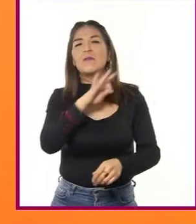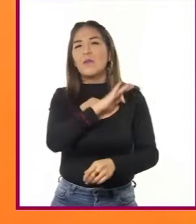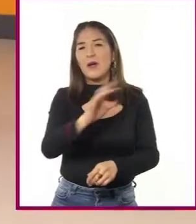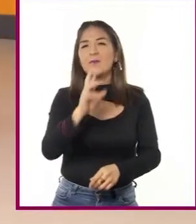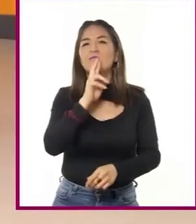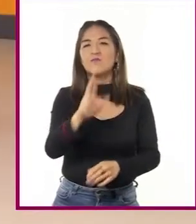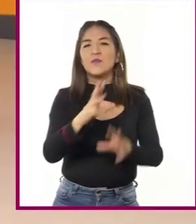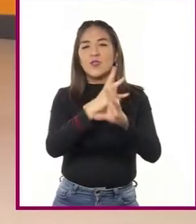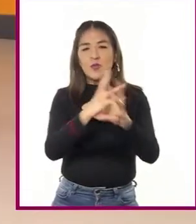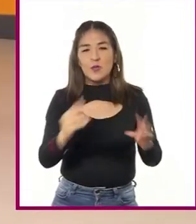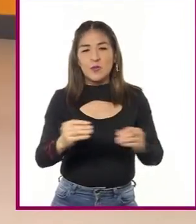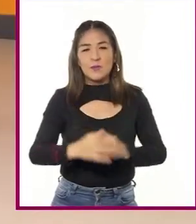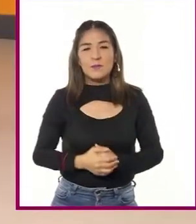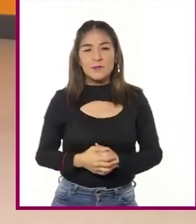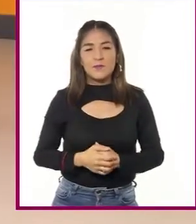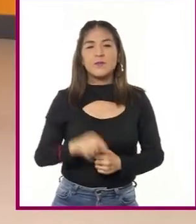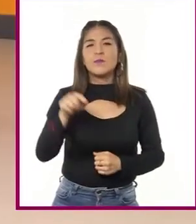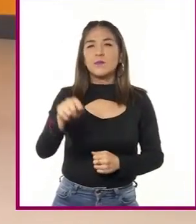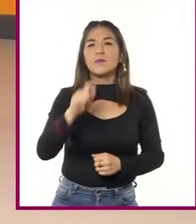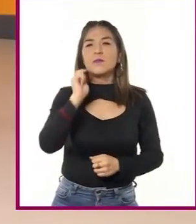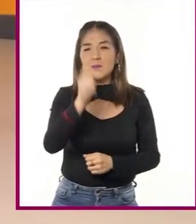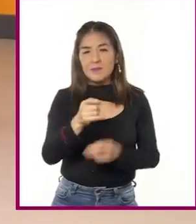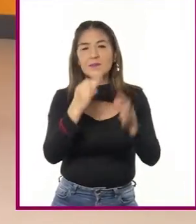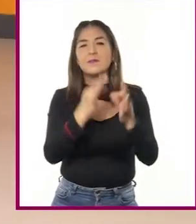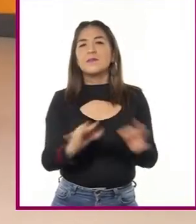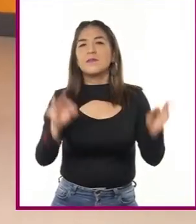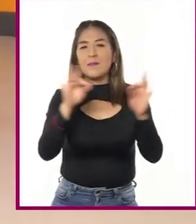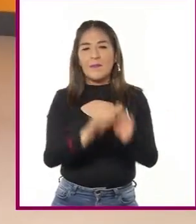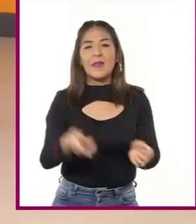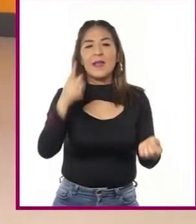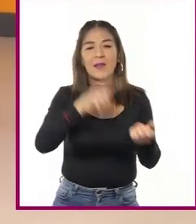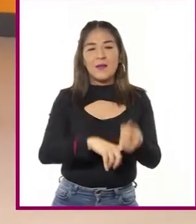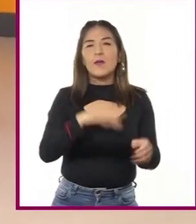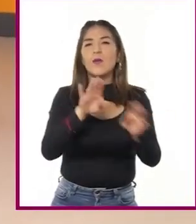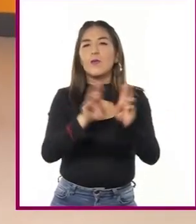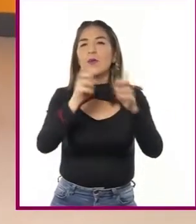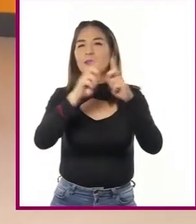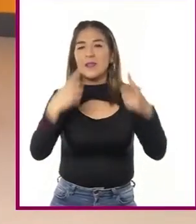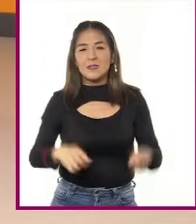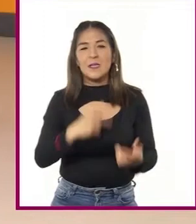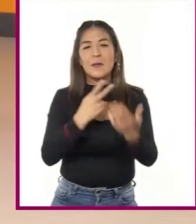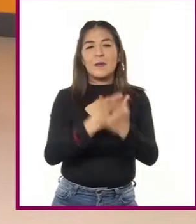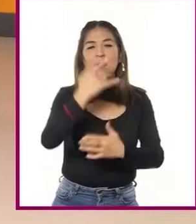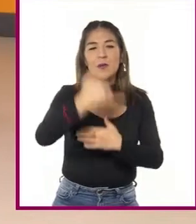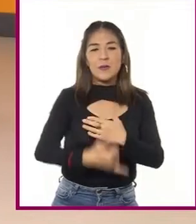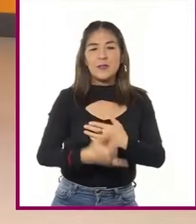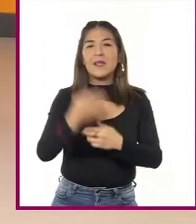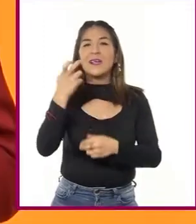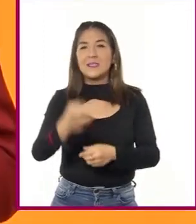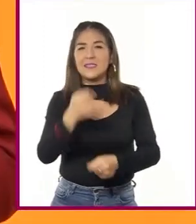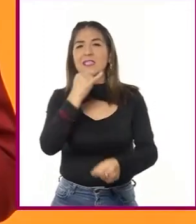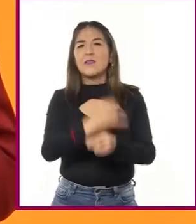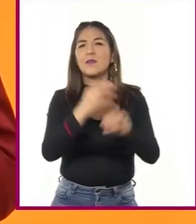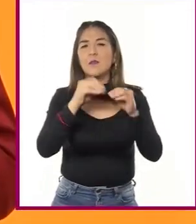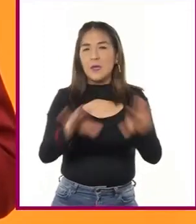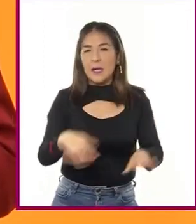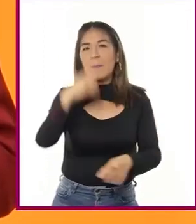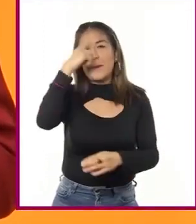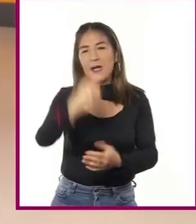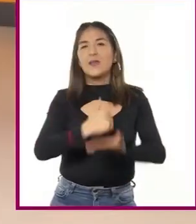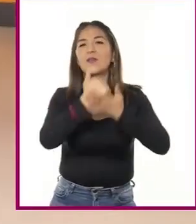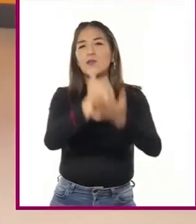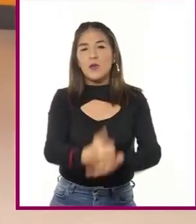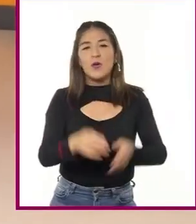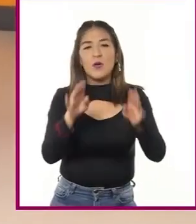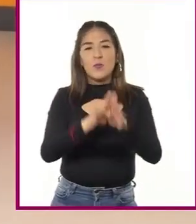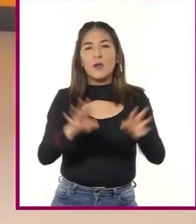solución. Es una fase muy importante dentro del desarrollo del proyecto, pues toda esta información nos ayudará a